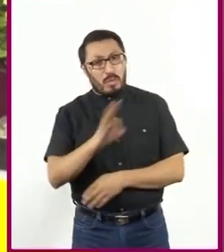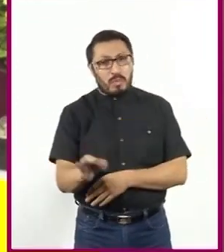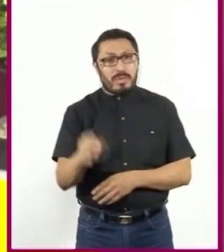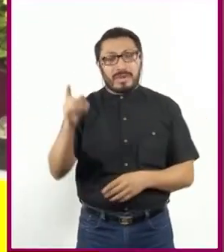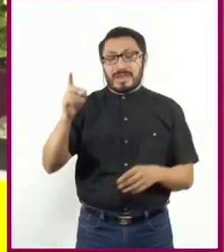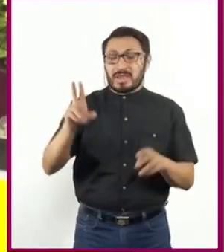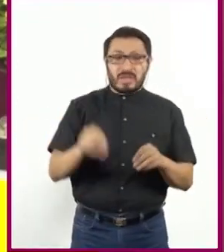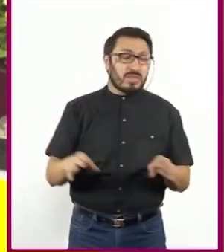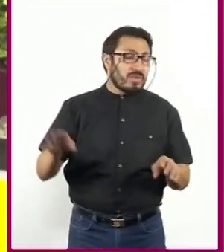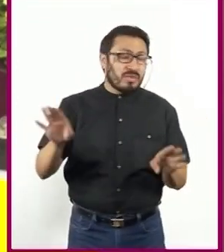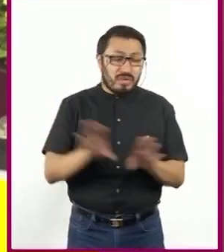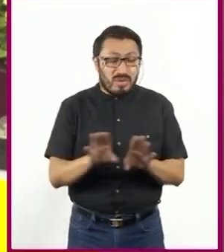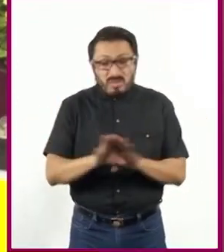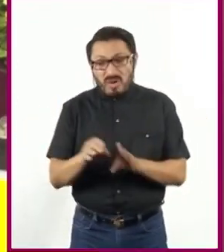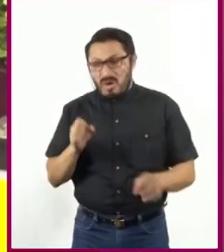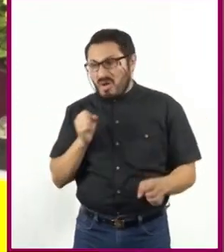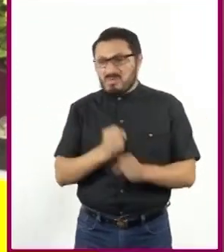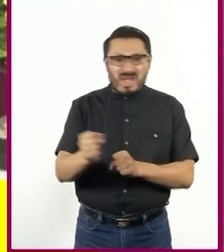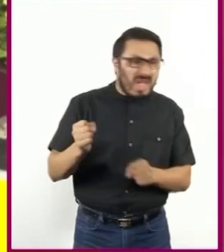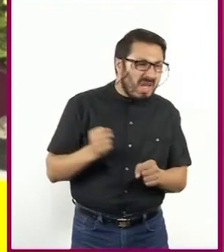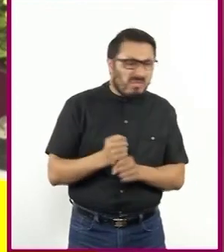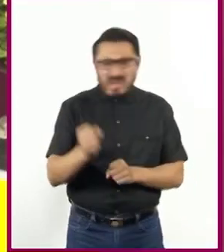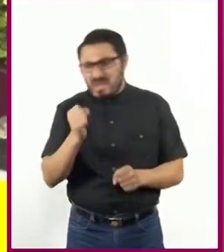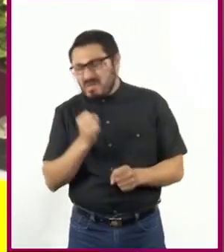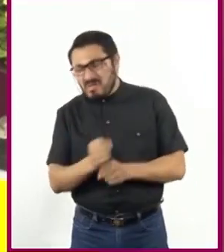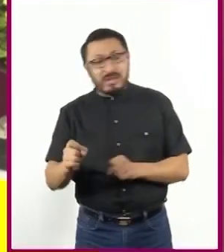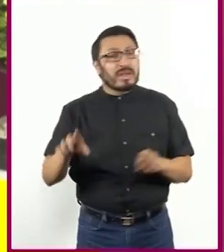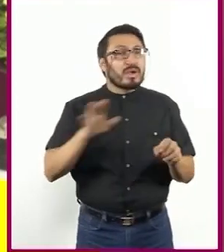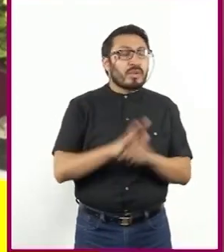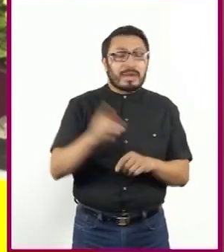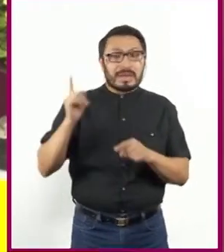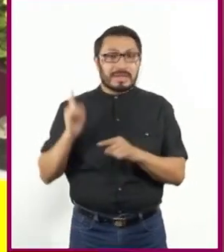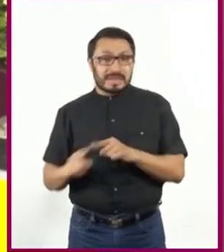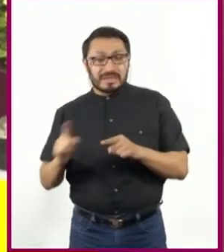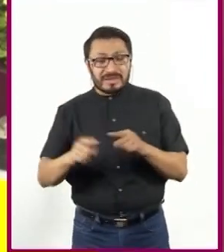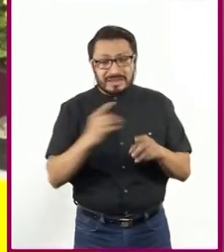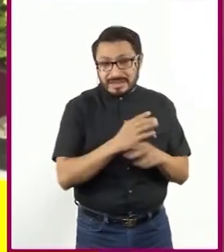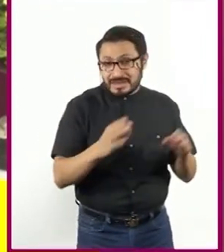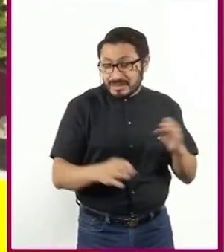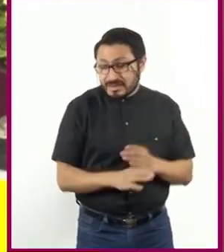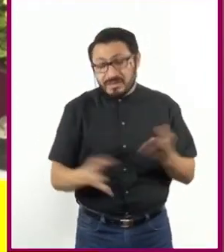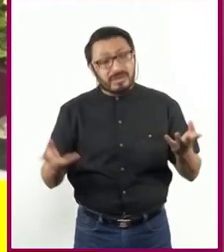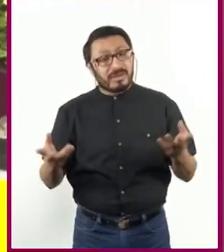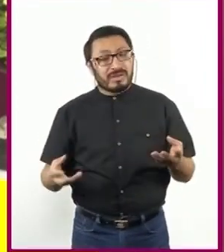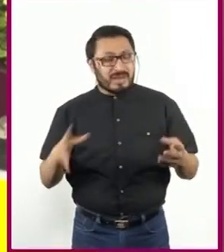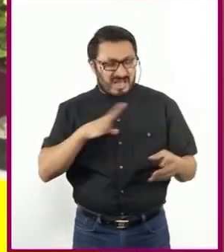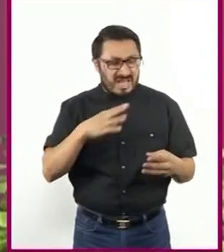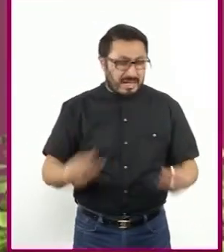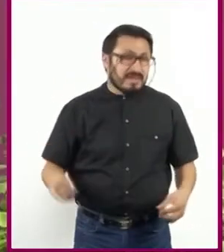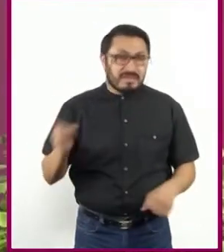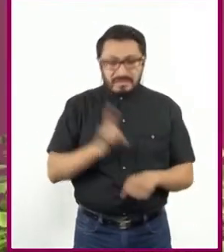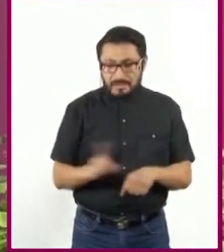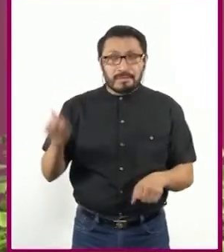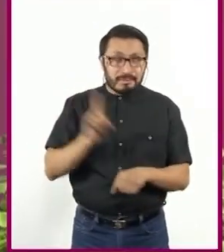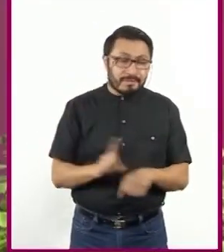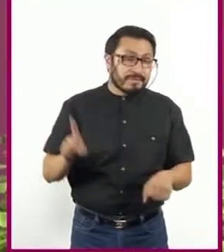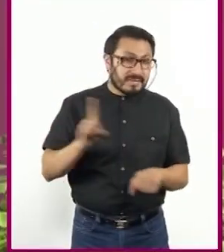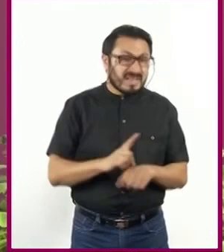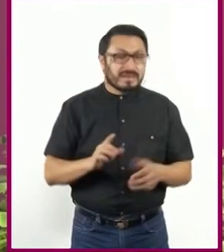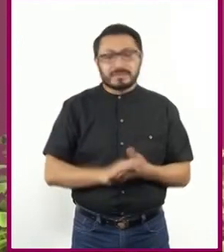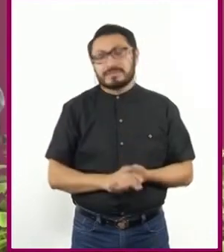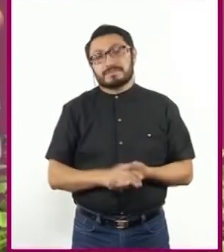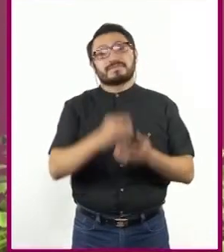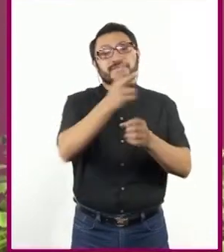de actuar de manera violenta ante las diferencias o los problemas que se viven el día a día? Les